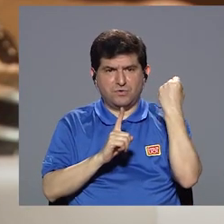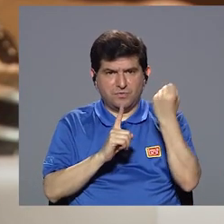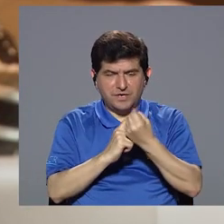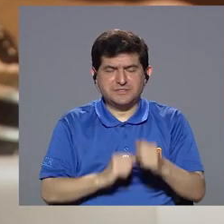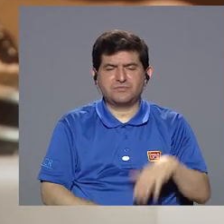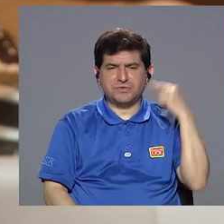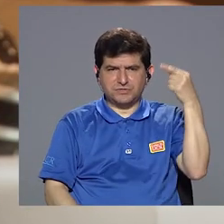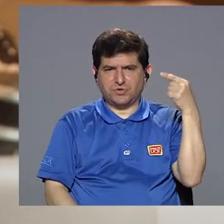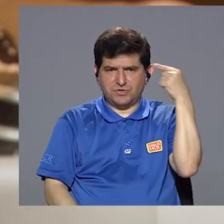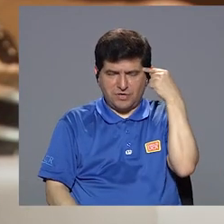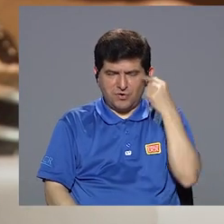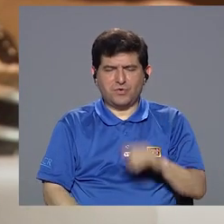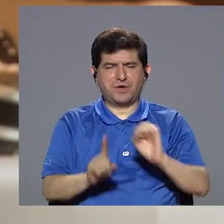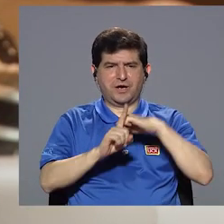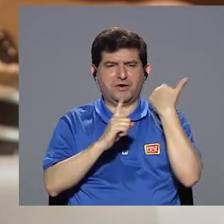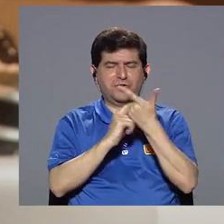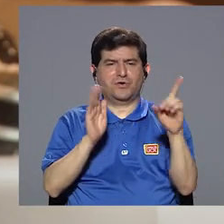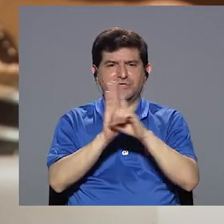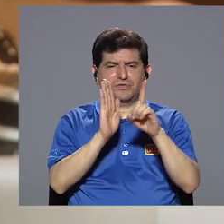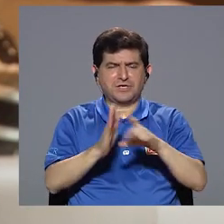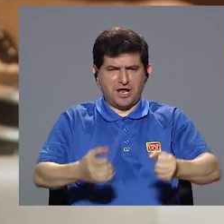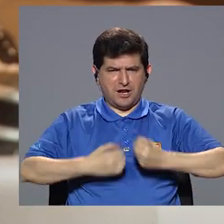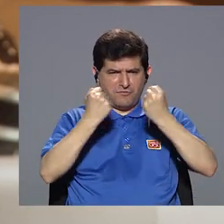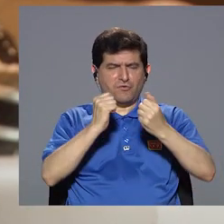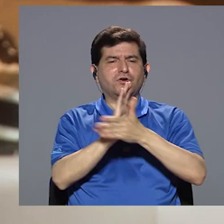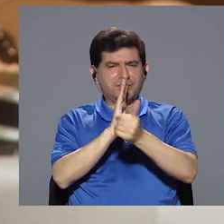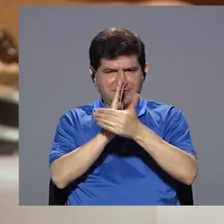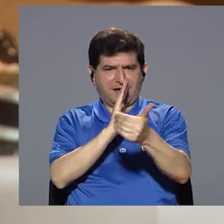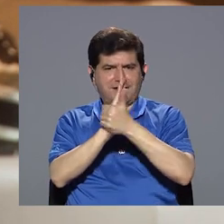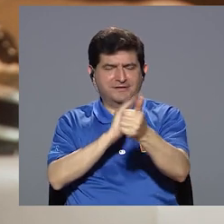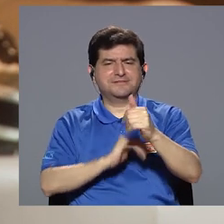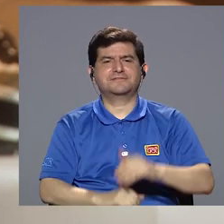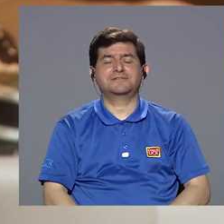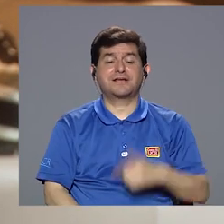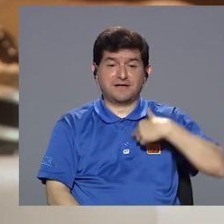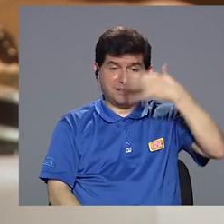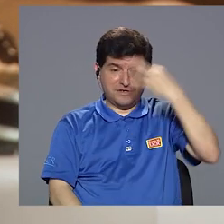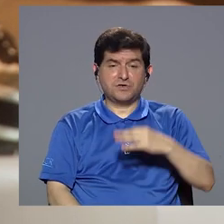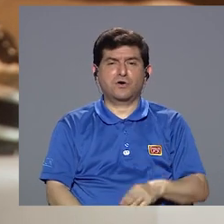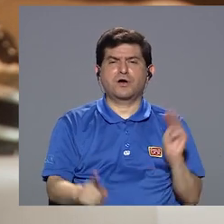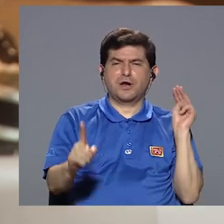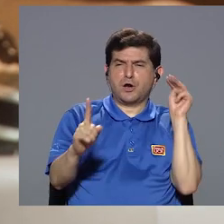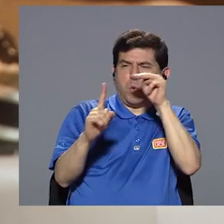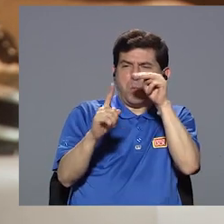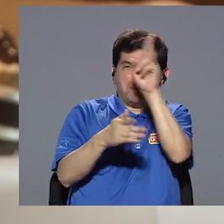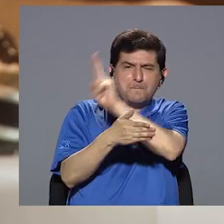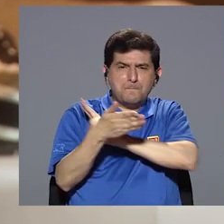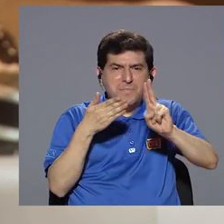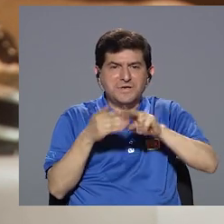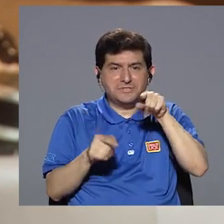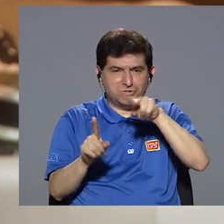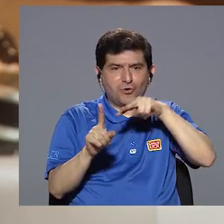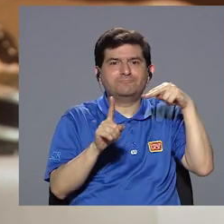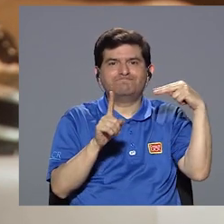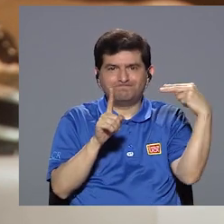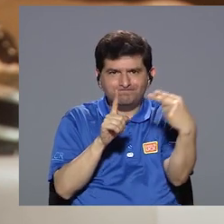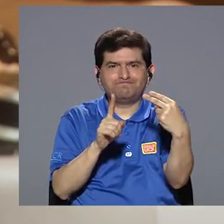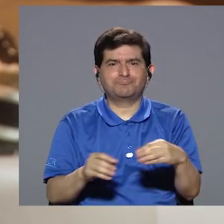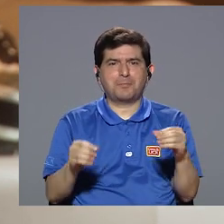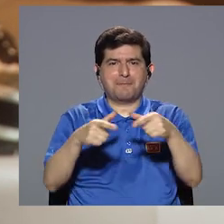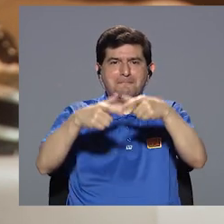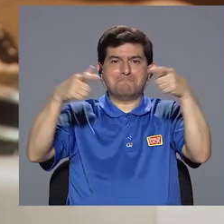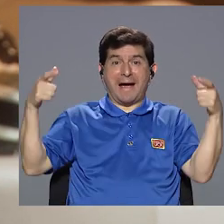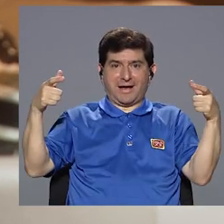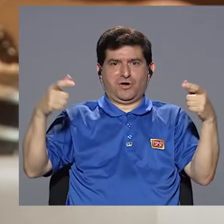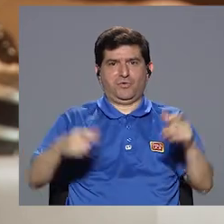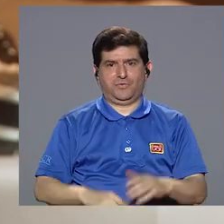un estado social de derecho fortalecido garantiza muchísimo el desarrollo de esas potencialidades entonces creo que la misión de la universidad tenemos que verla de esta